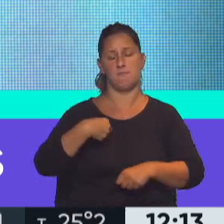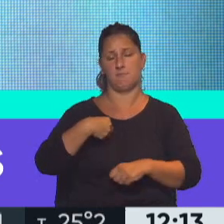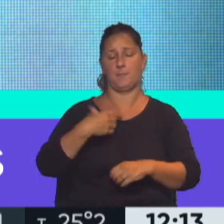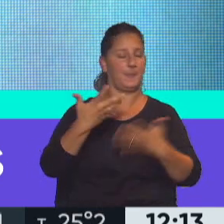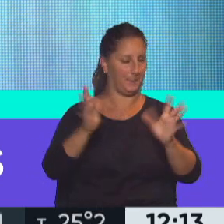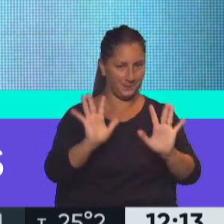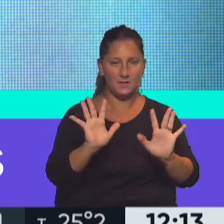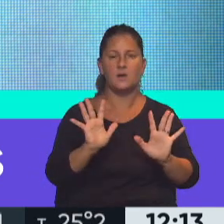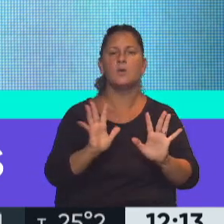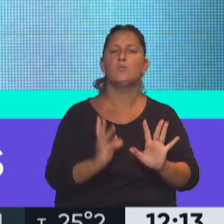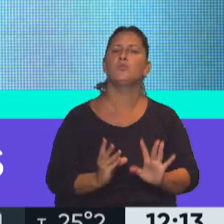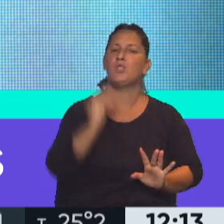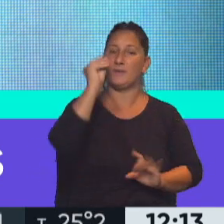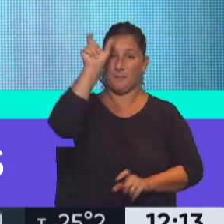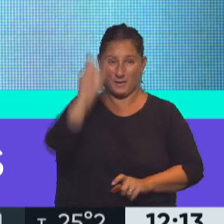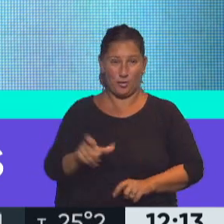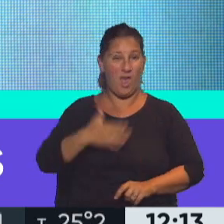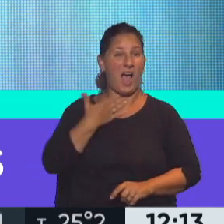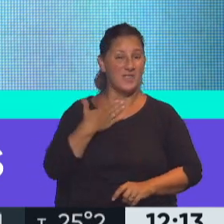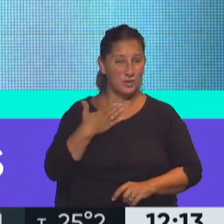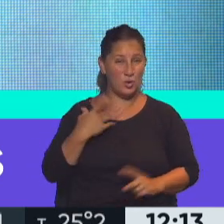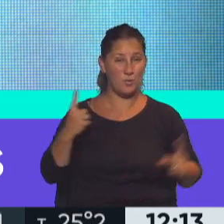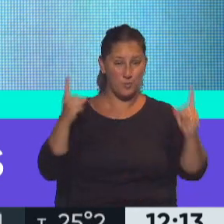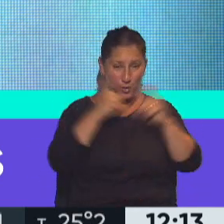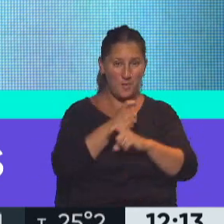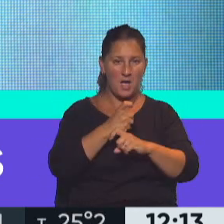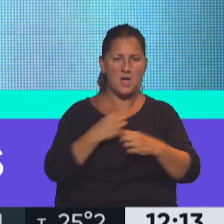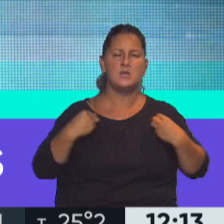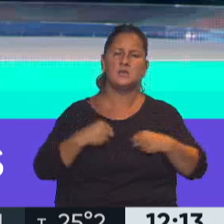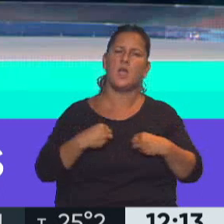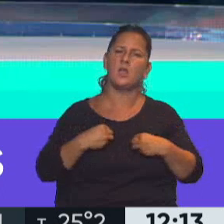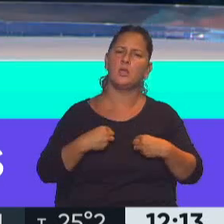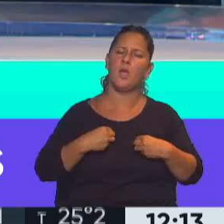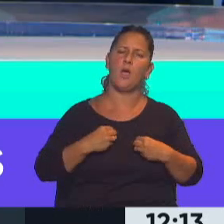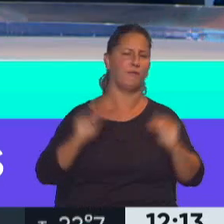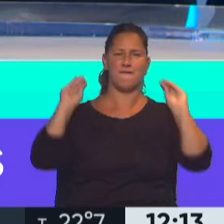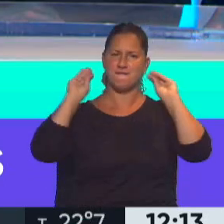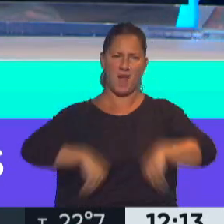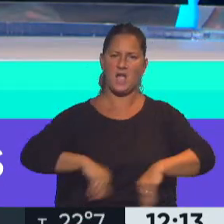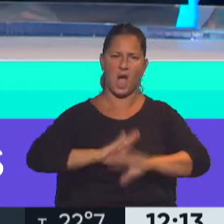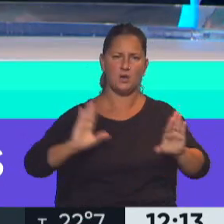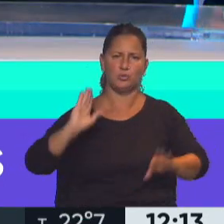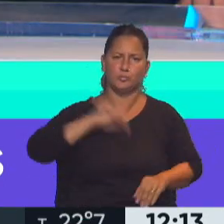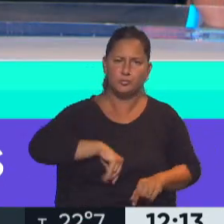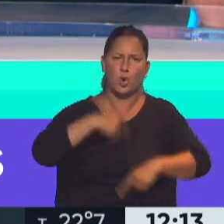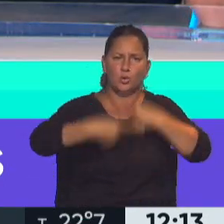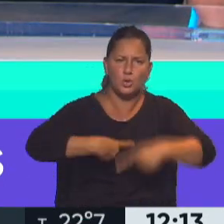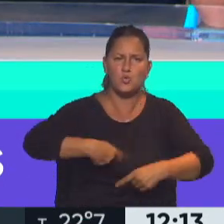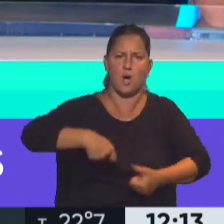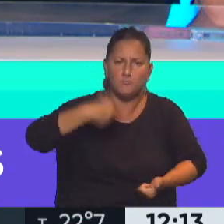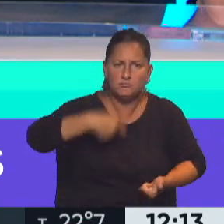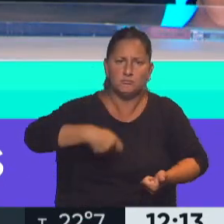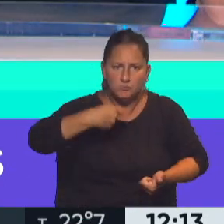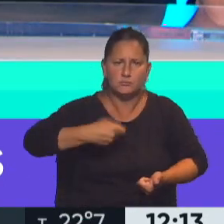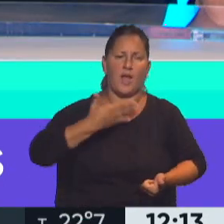lo que pasa es que muchas veces estos pacientes producen, uno siente el fracaso. ¿Por qué? Porque siguen consumiendo, pero cuando